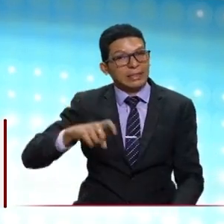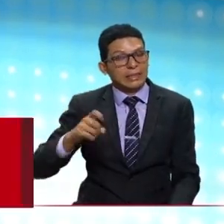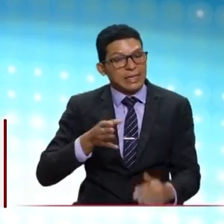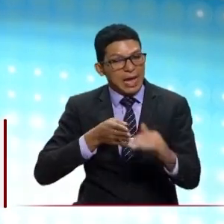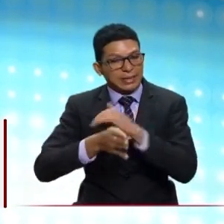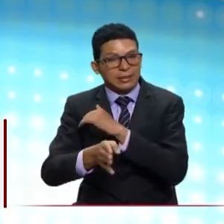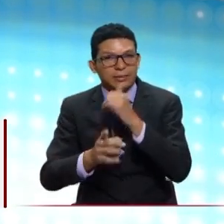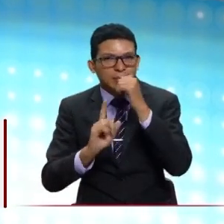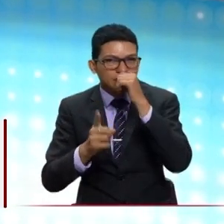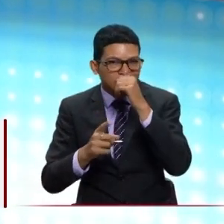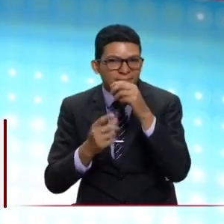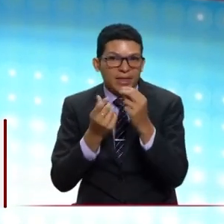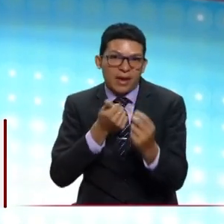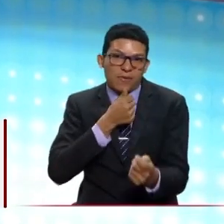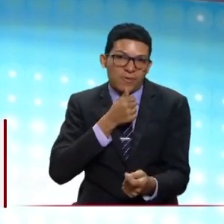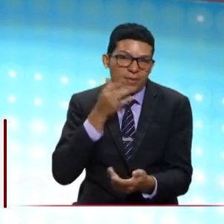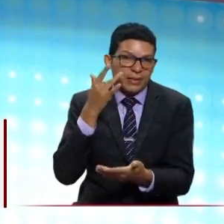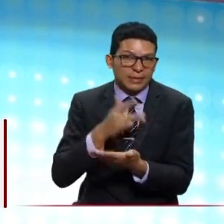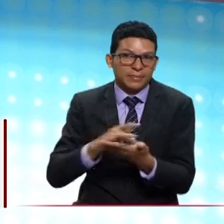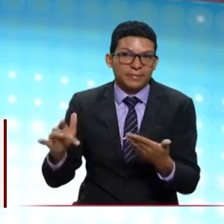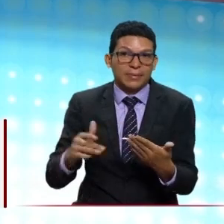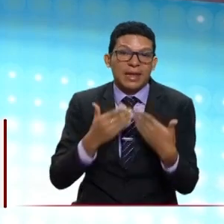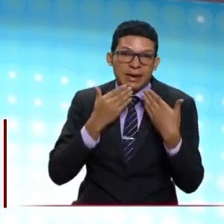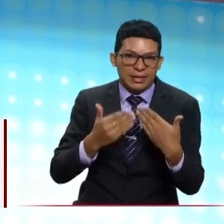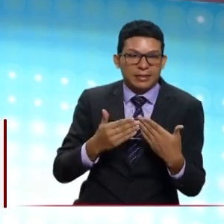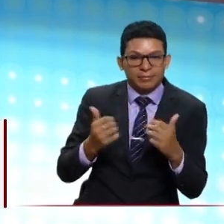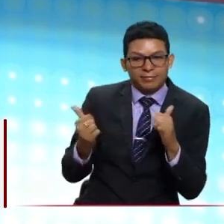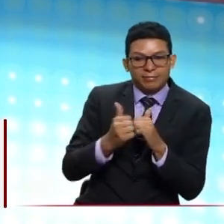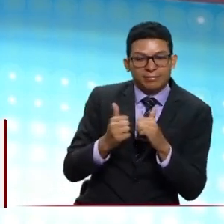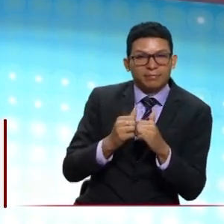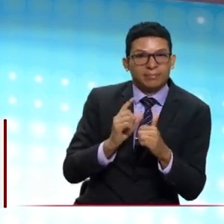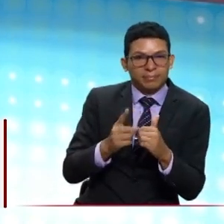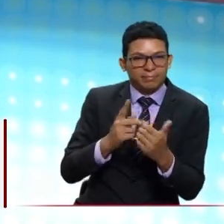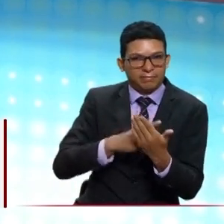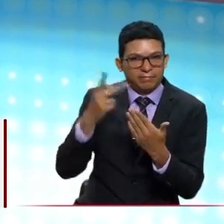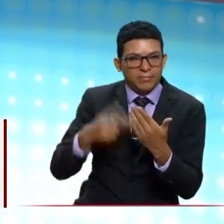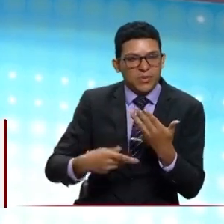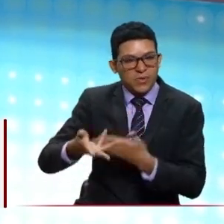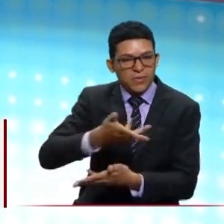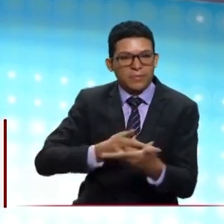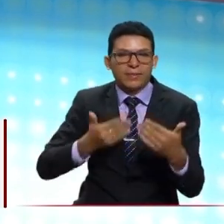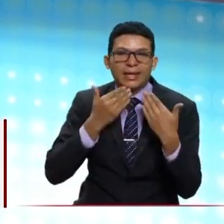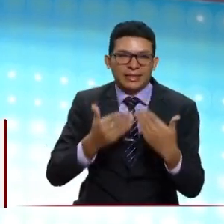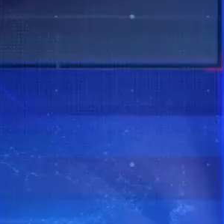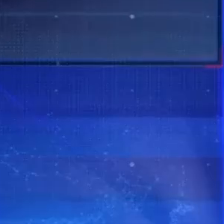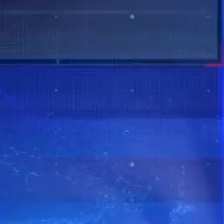acceso a agua potable y pues también gracias por acompañarnos y compartirnos ese proyecto. A ustedes